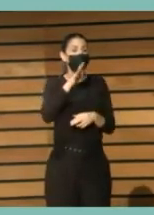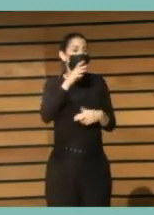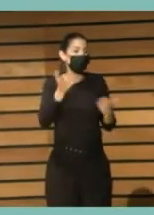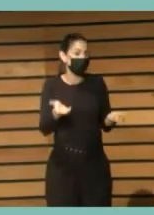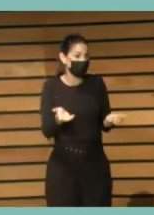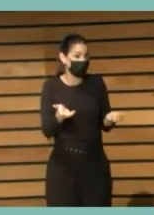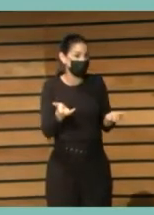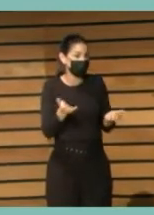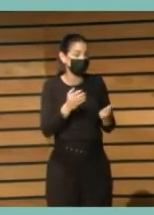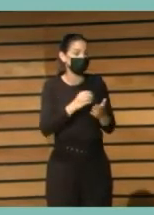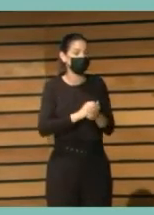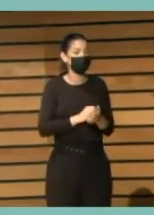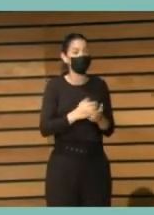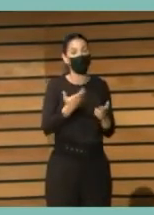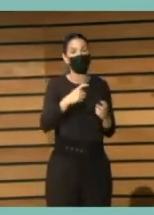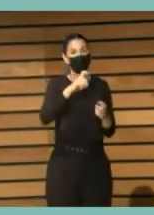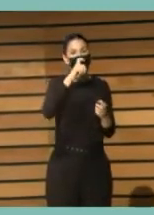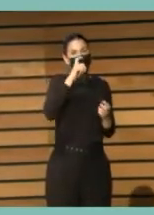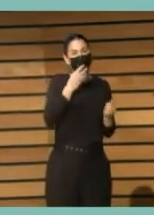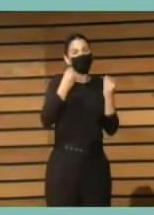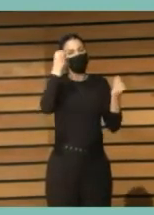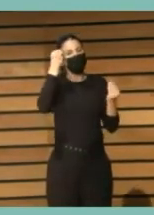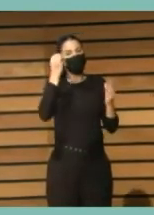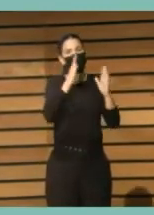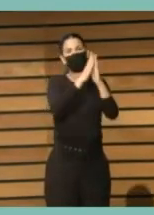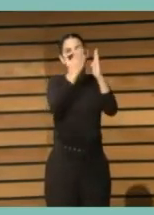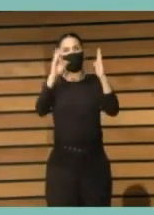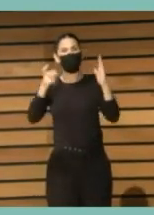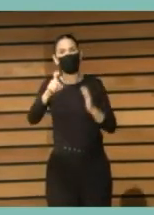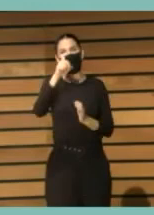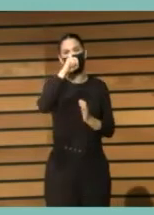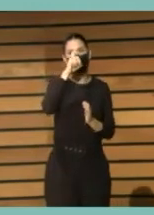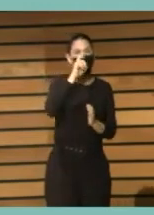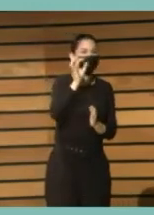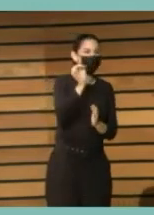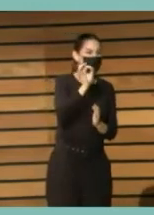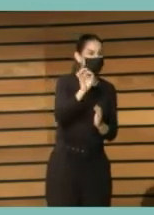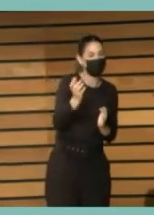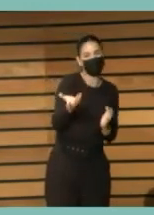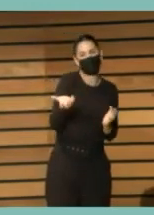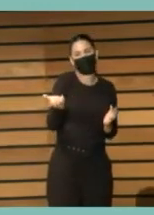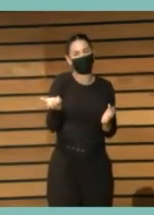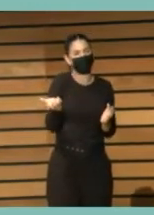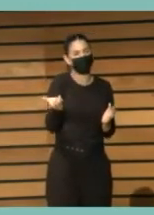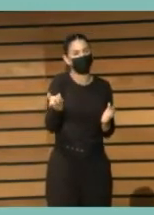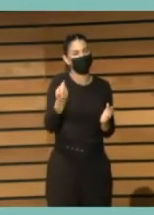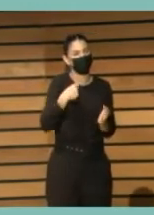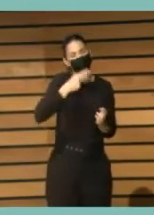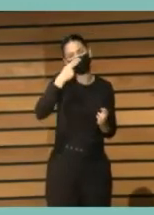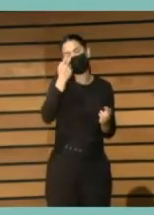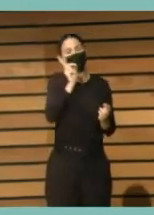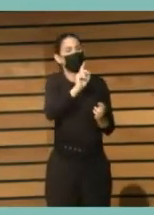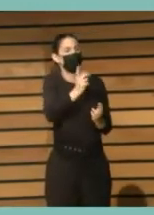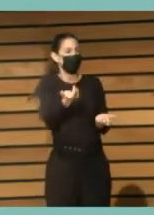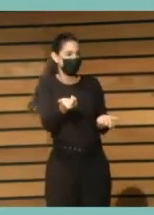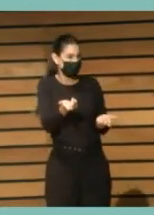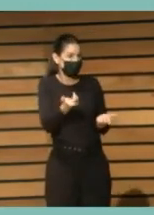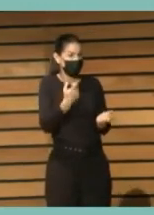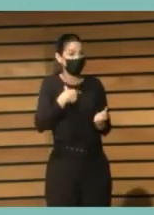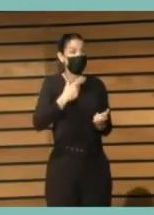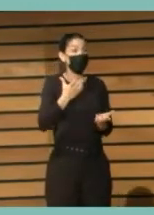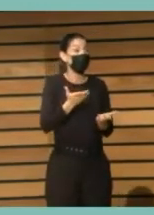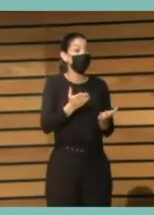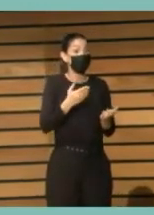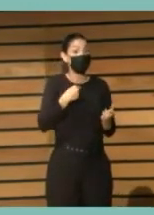biblioteca más antigua, más clásica, creen que no es su espacio. Quizás podemos atraerlos e incluso es más fácil.